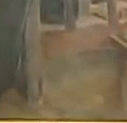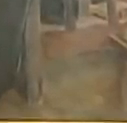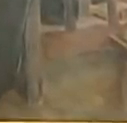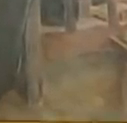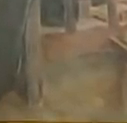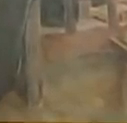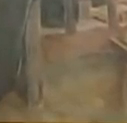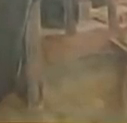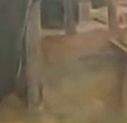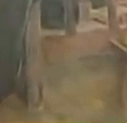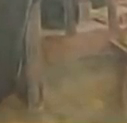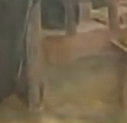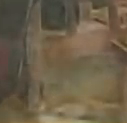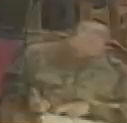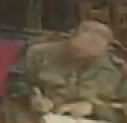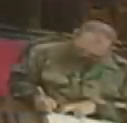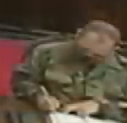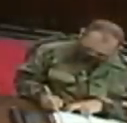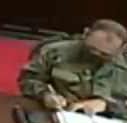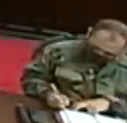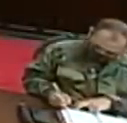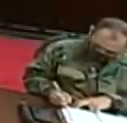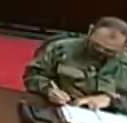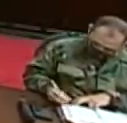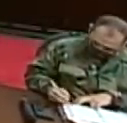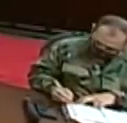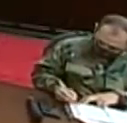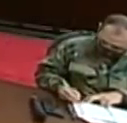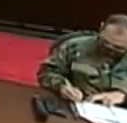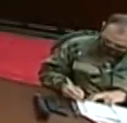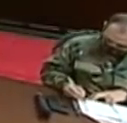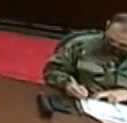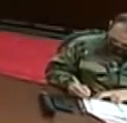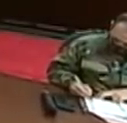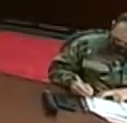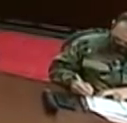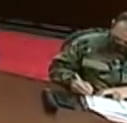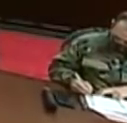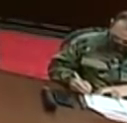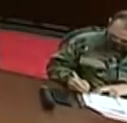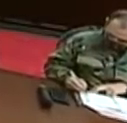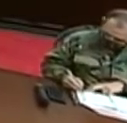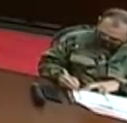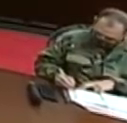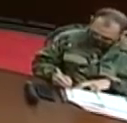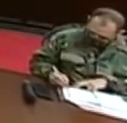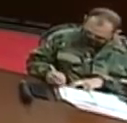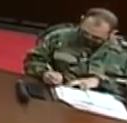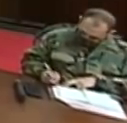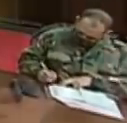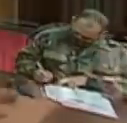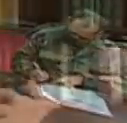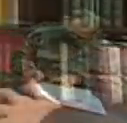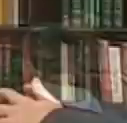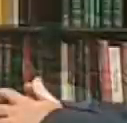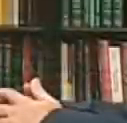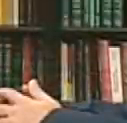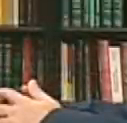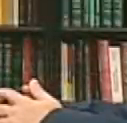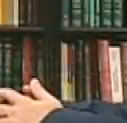1971. La historia de nuestro país está relatada a grandes rasgos en este lienzo, donde figuras